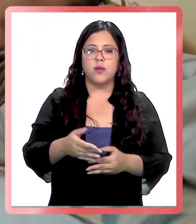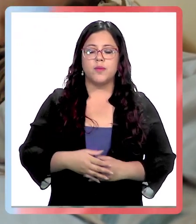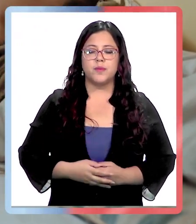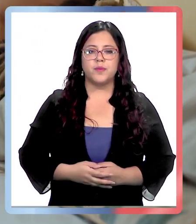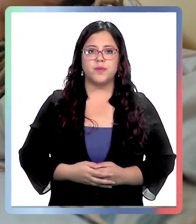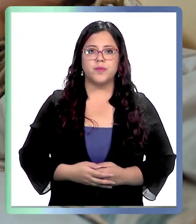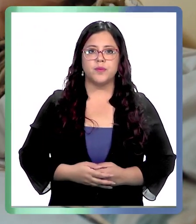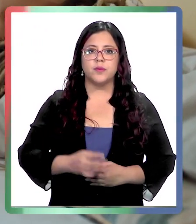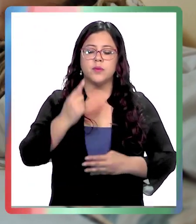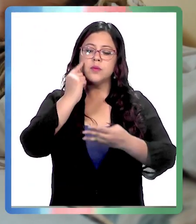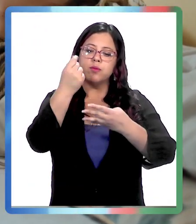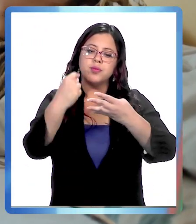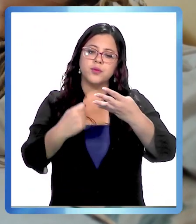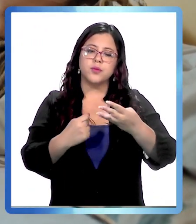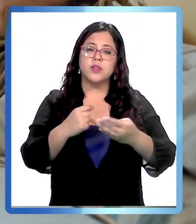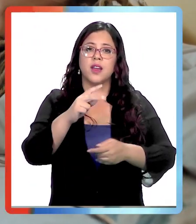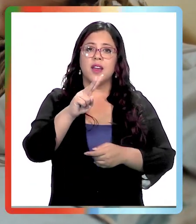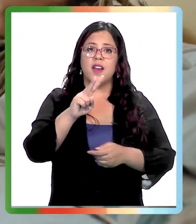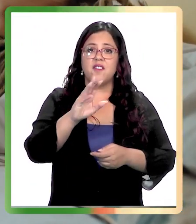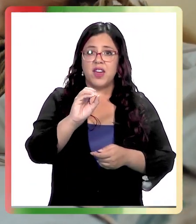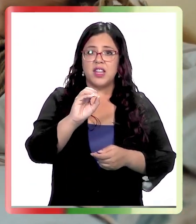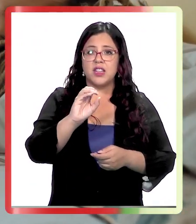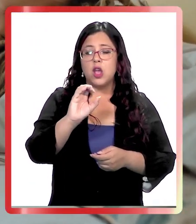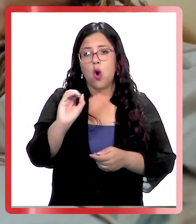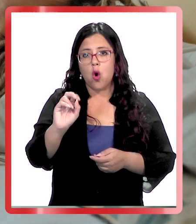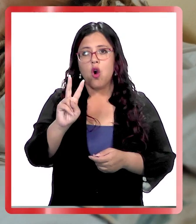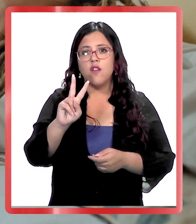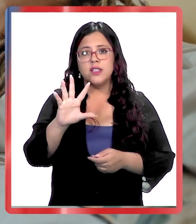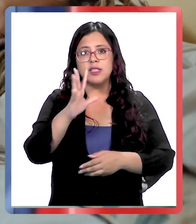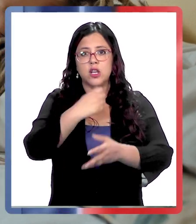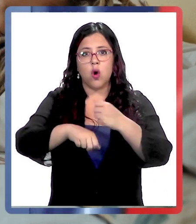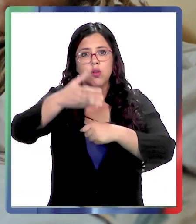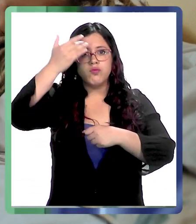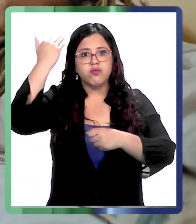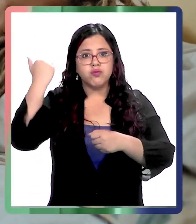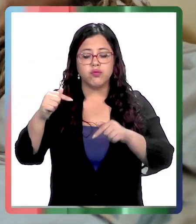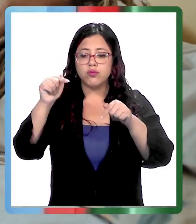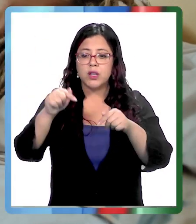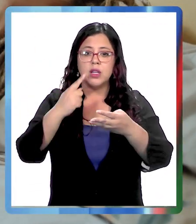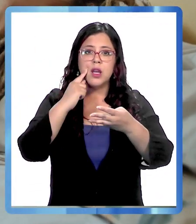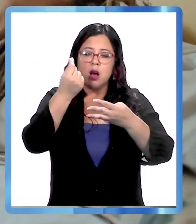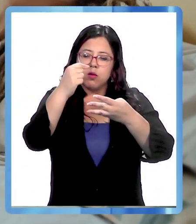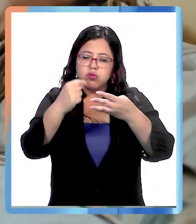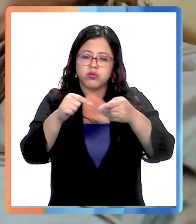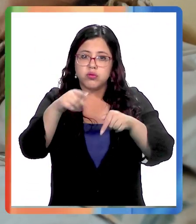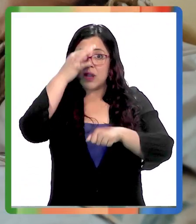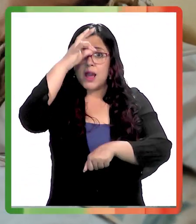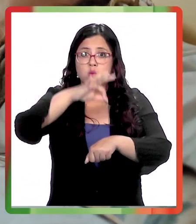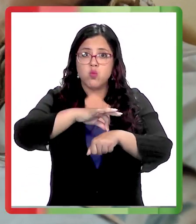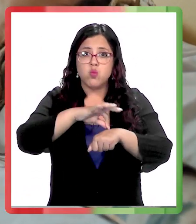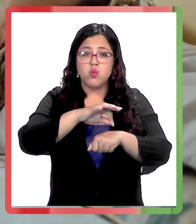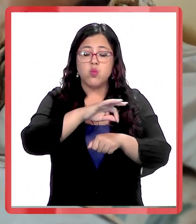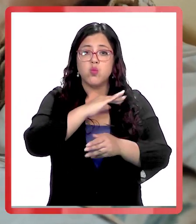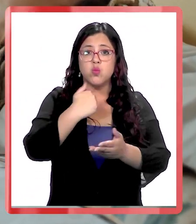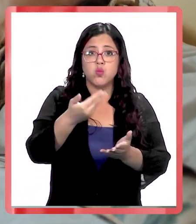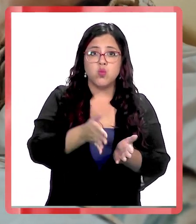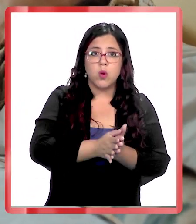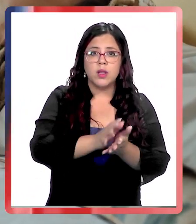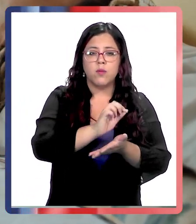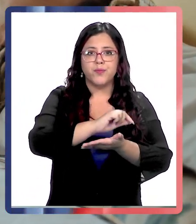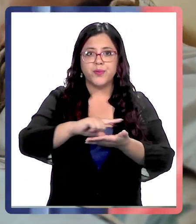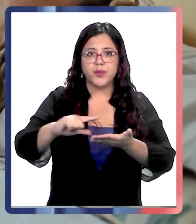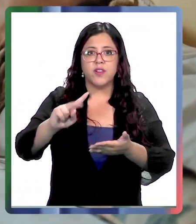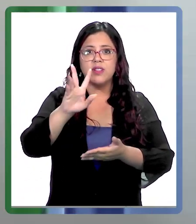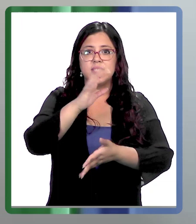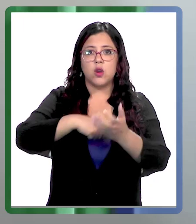últimos 20 o 25 años, esta mortalidad ha ido claramente en aumento. Hace 25 años, cuando yo comencé a